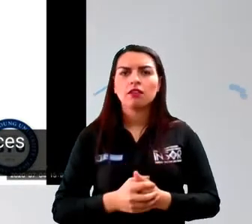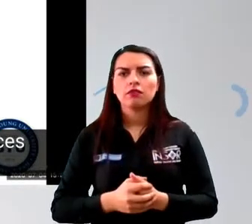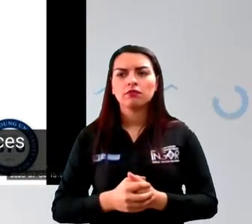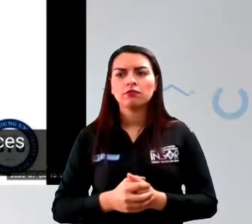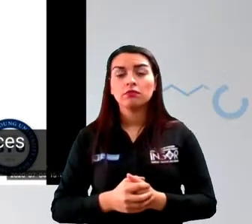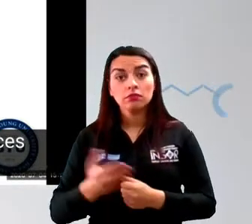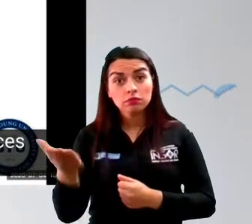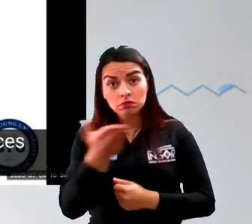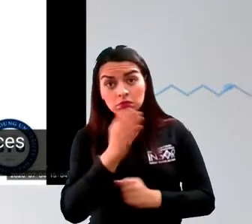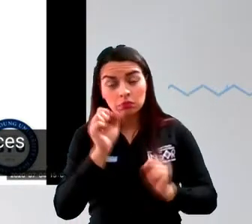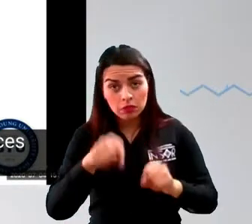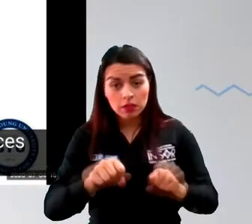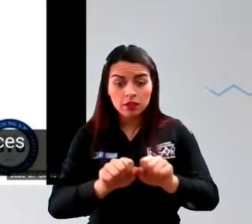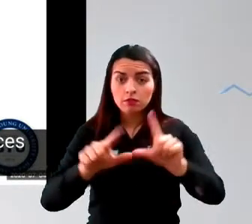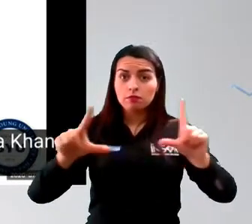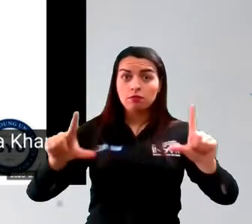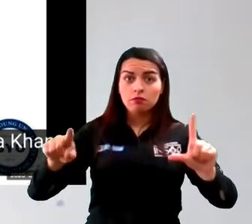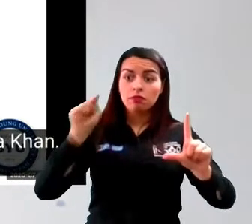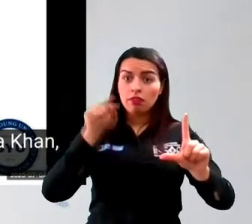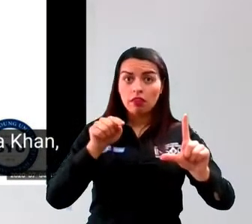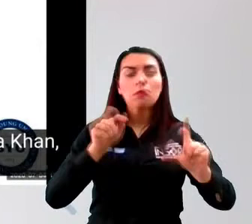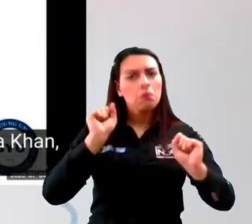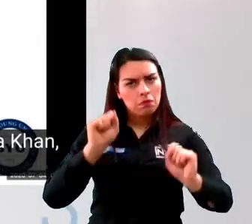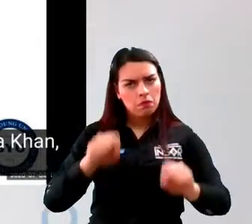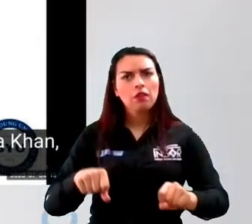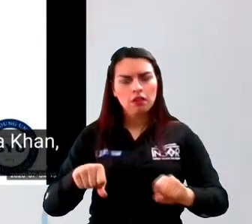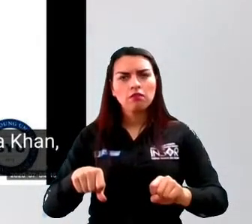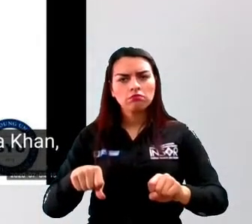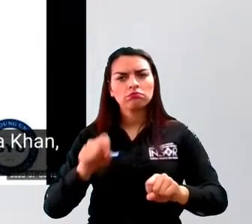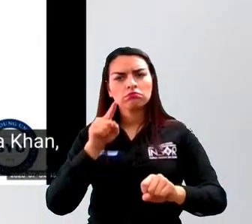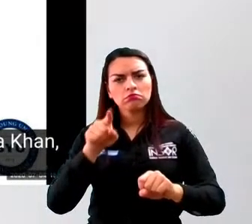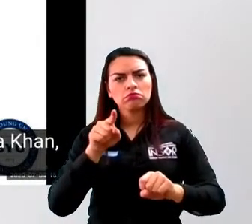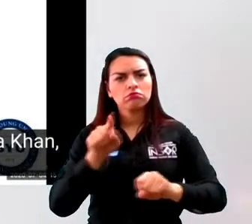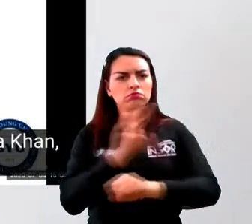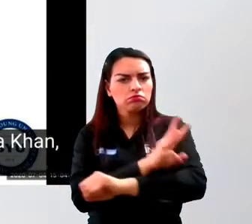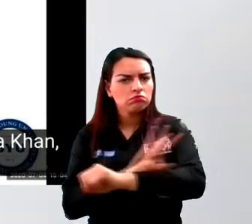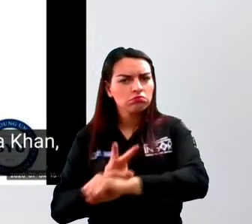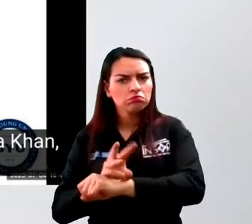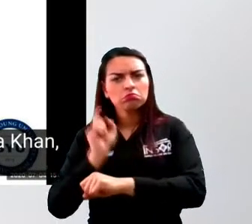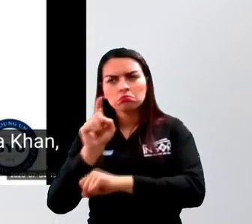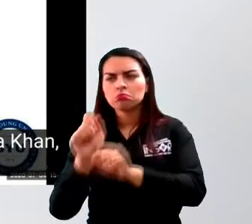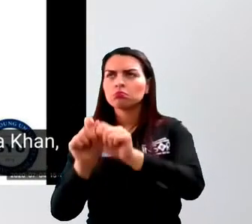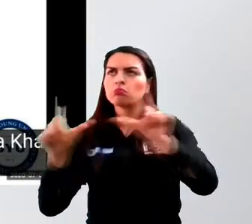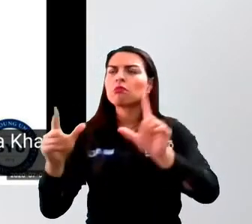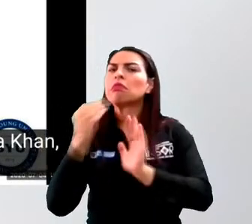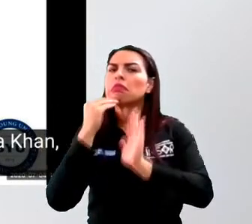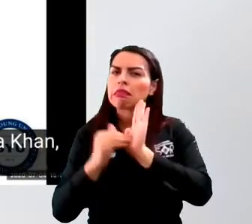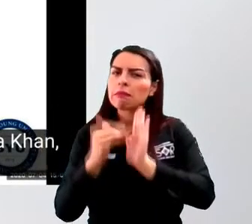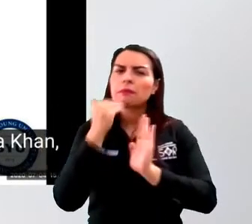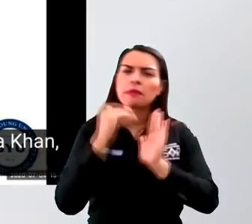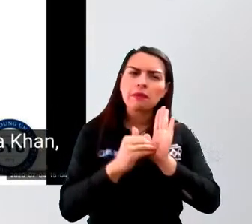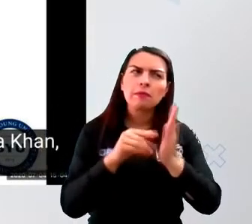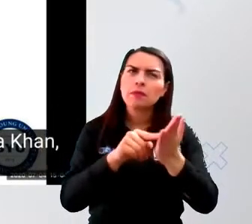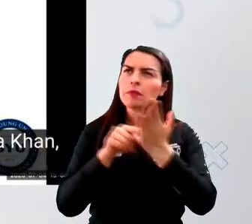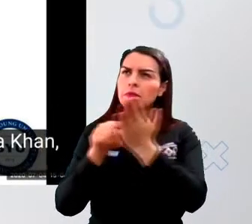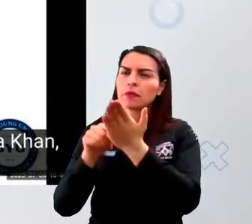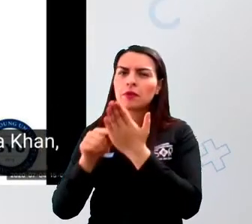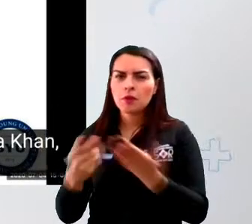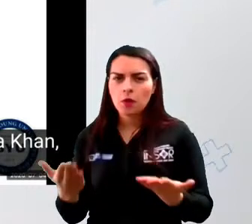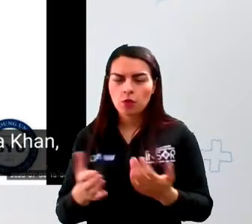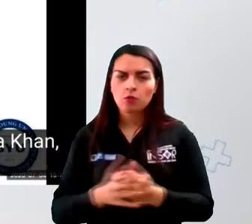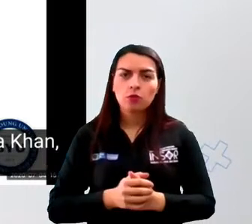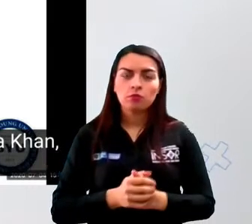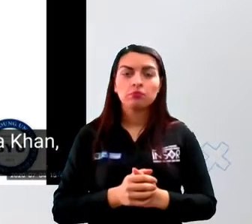esta diapositiva, puede hacer clic en los enlaces provistos y obtener algunos ejemplos de IPT. También pueden